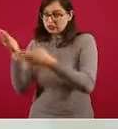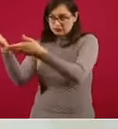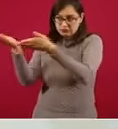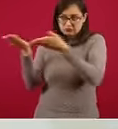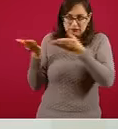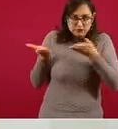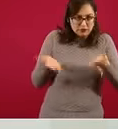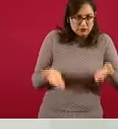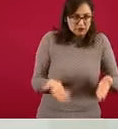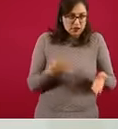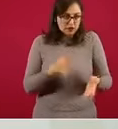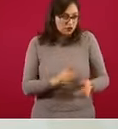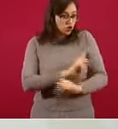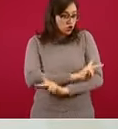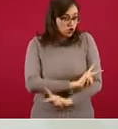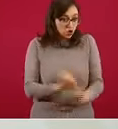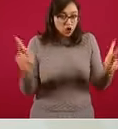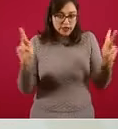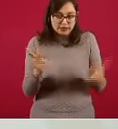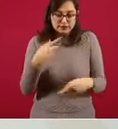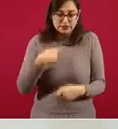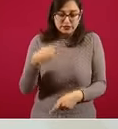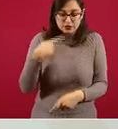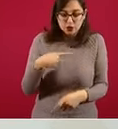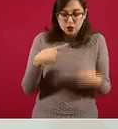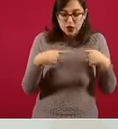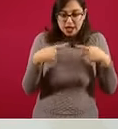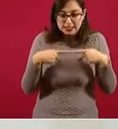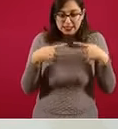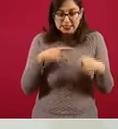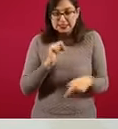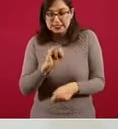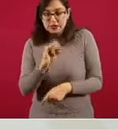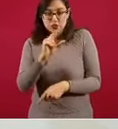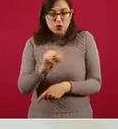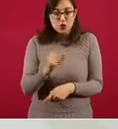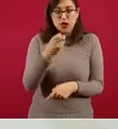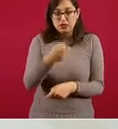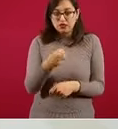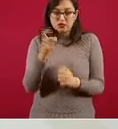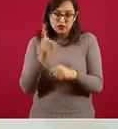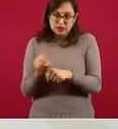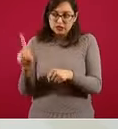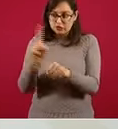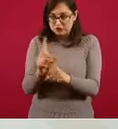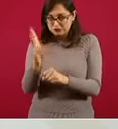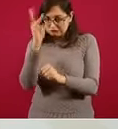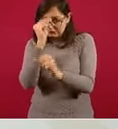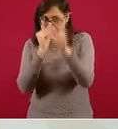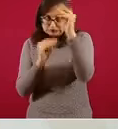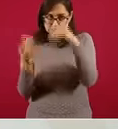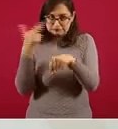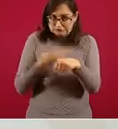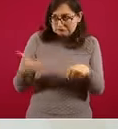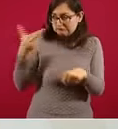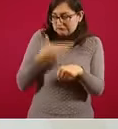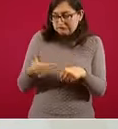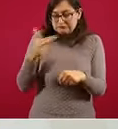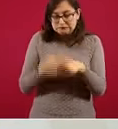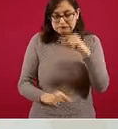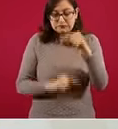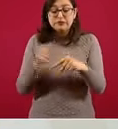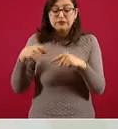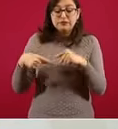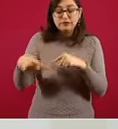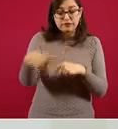y eso son parte de las lecciones en las que estamos aprendiendo día con día y modificando la estrategia. Para esta semana se